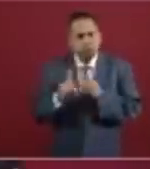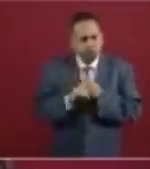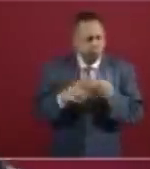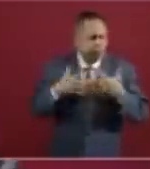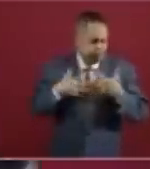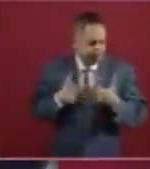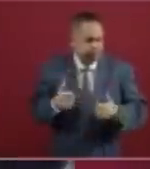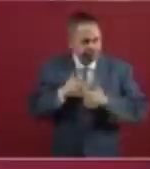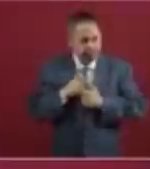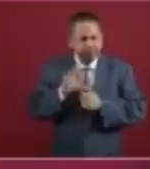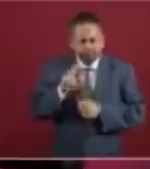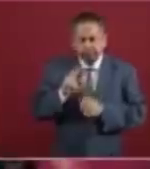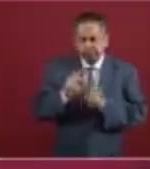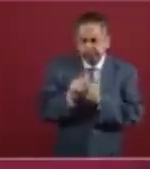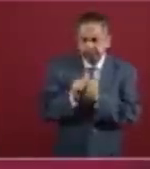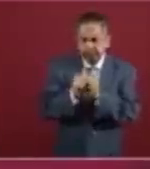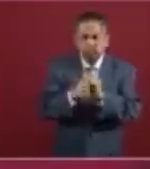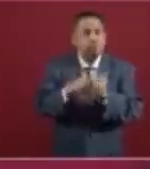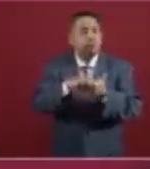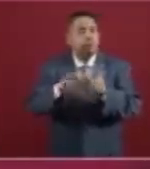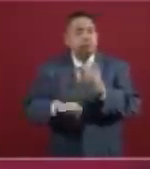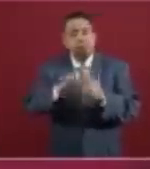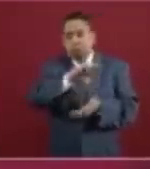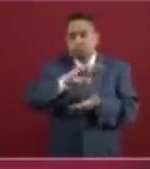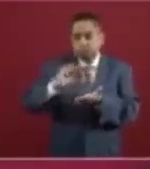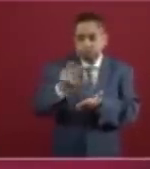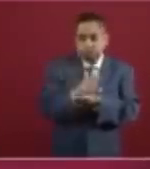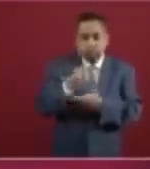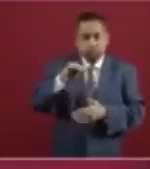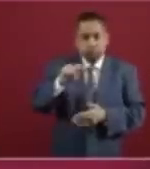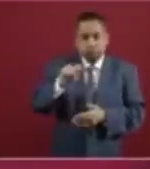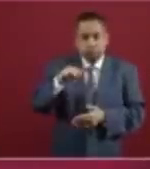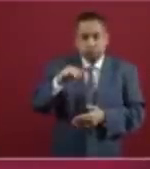habido, como en el caso de Matamoros, pues